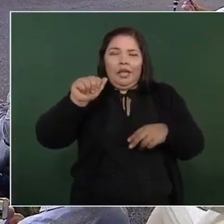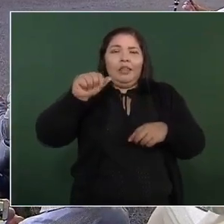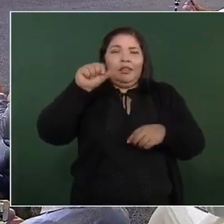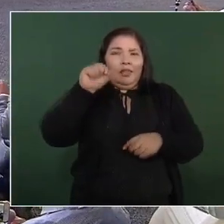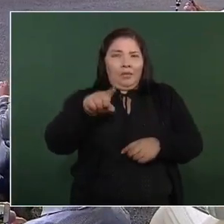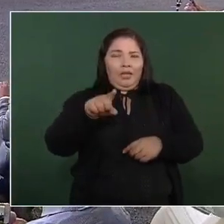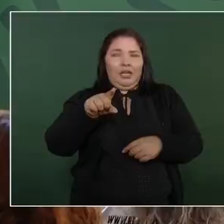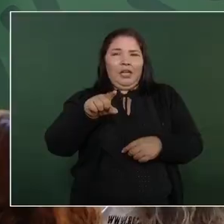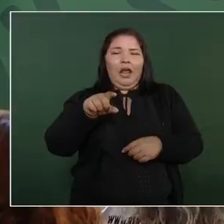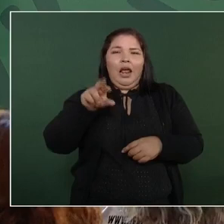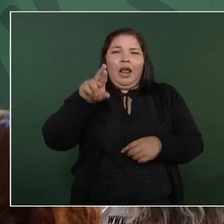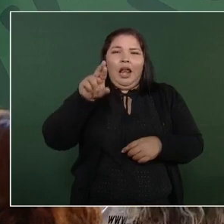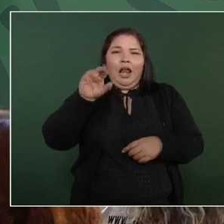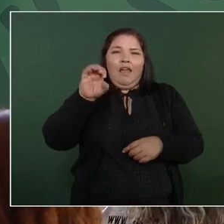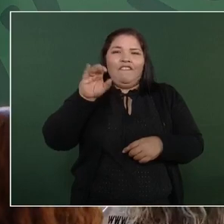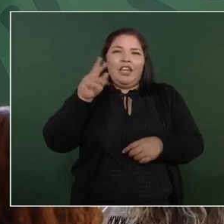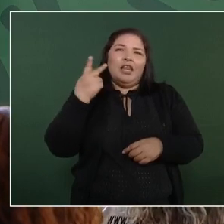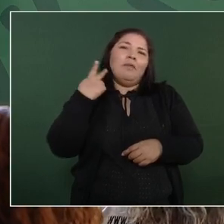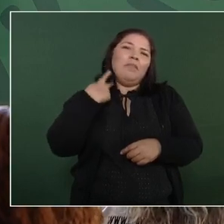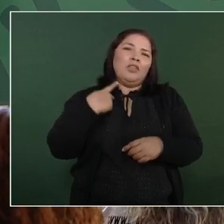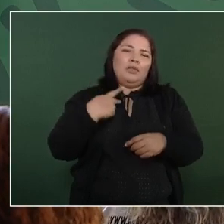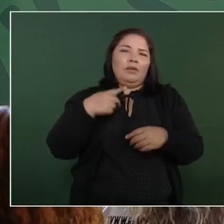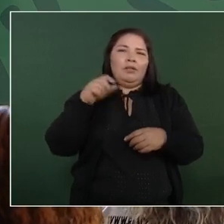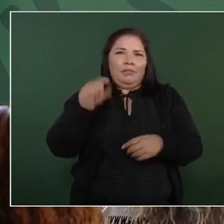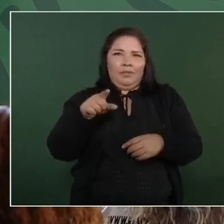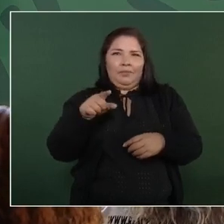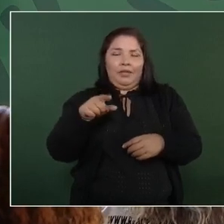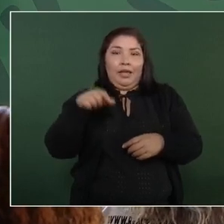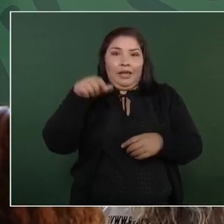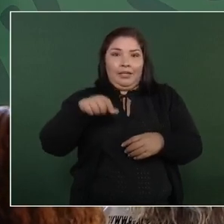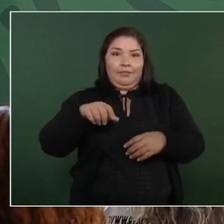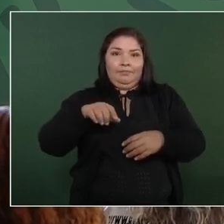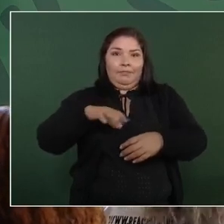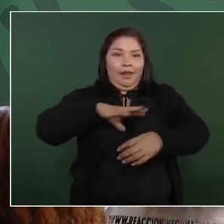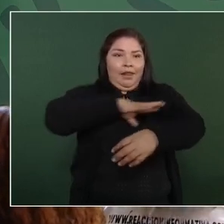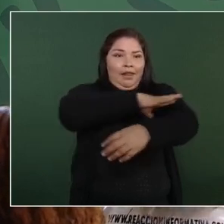refinería Dos Bocas. La presa Santa María,